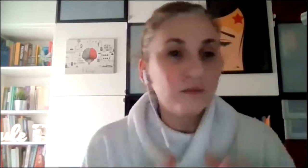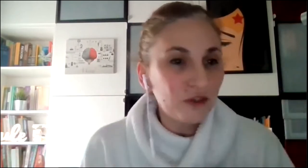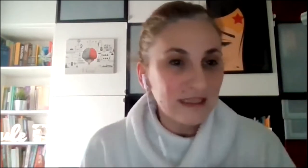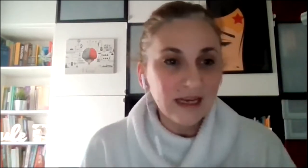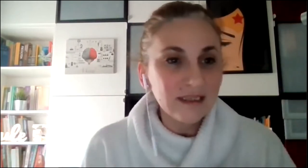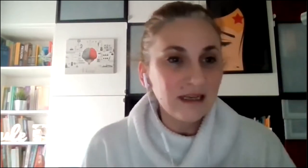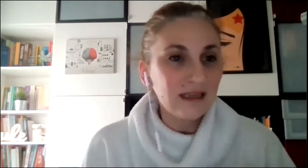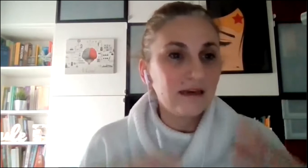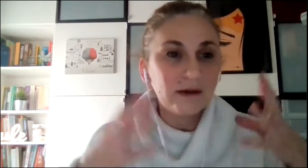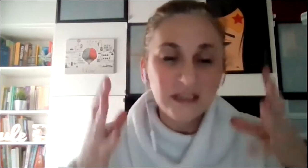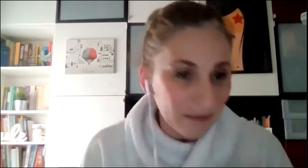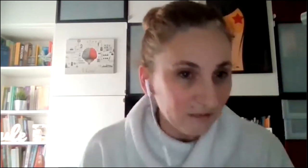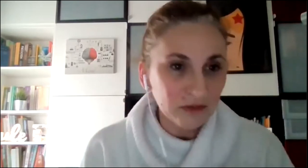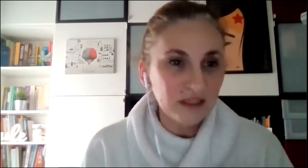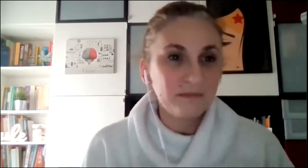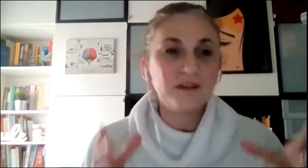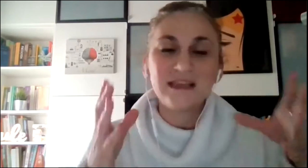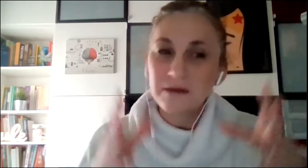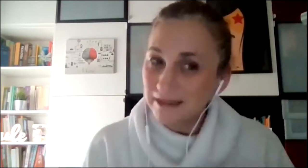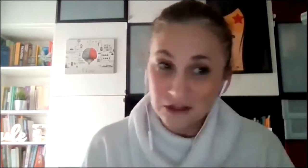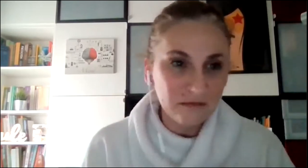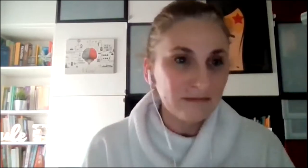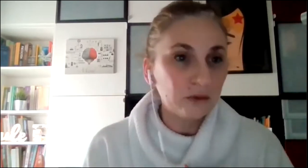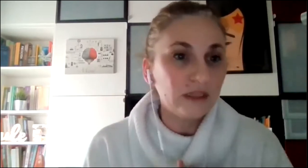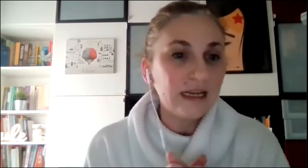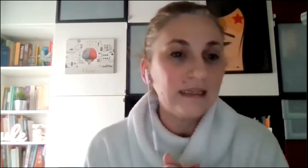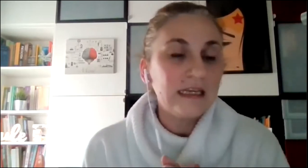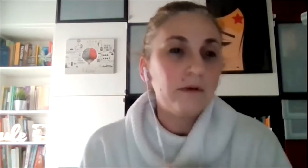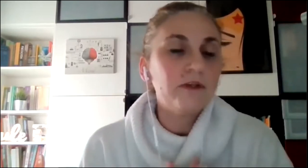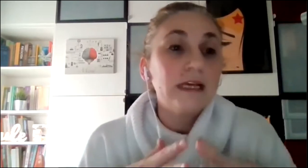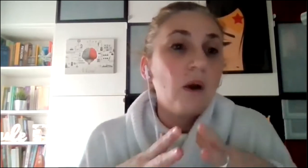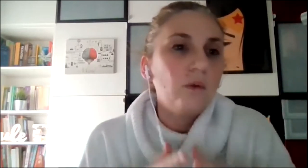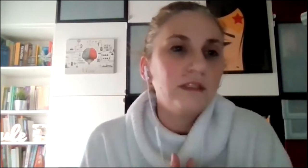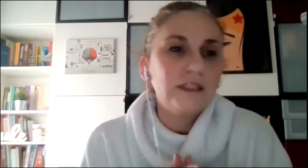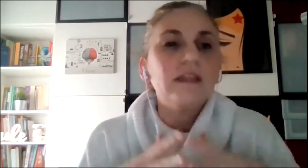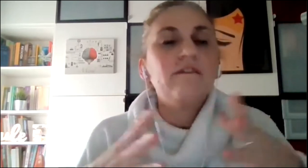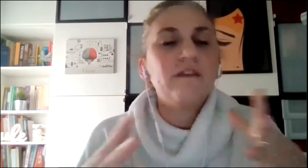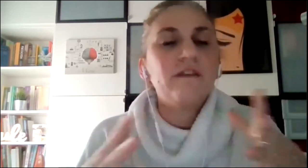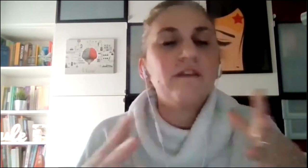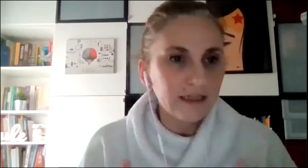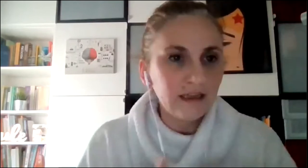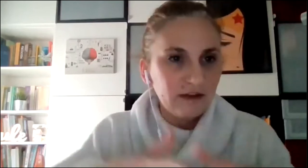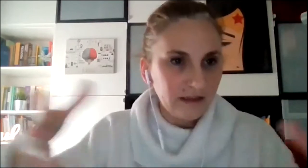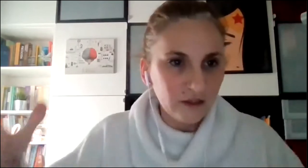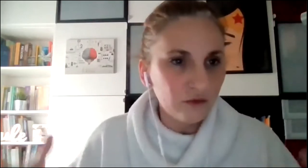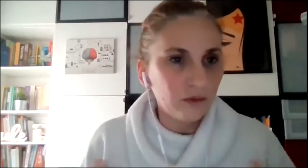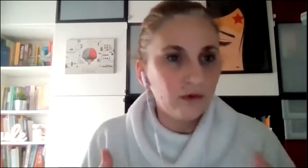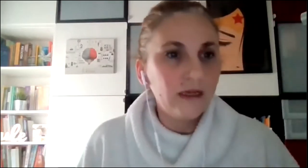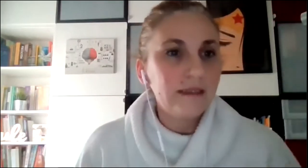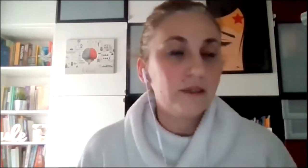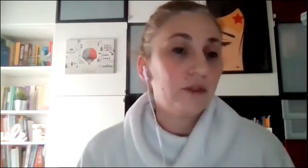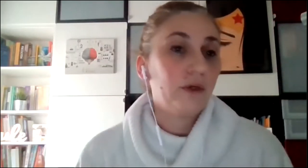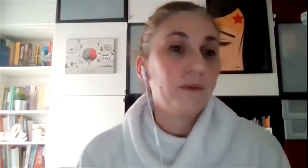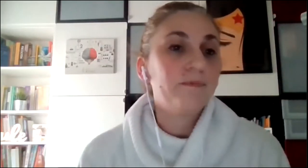trabajarlo mucho desde casa y llevarlo siempre al mismo, siempre manteniendo la misma rutina y por lo menos que tenga un sitio diferente de casa y diferente de su